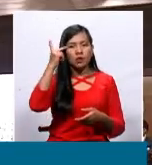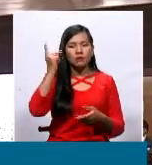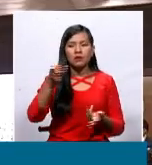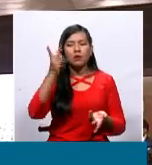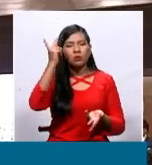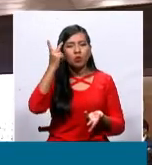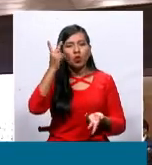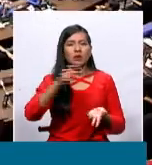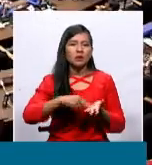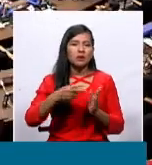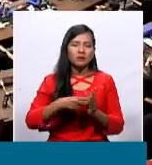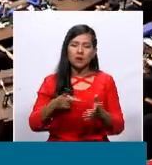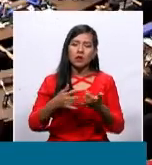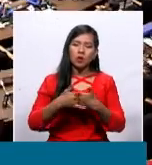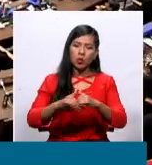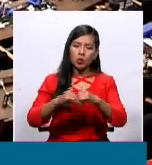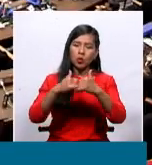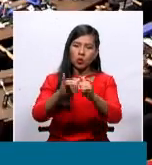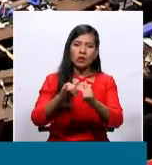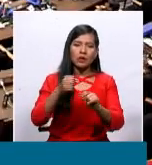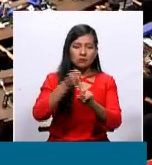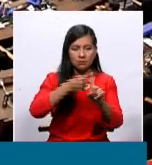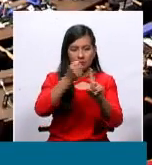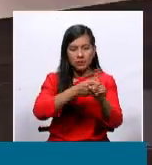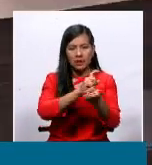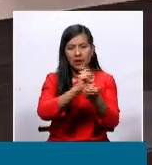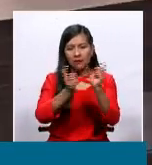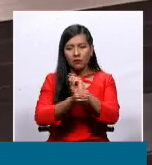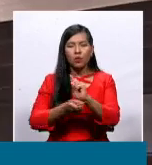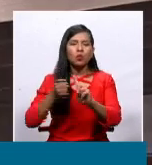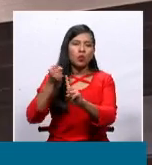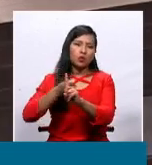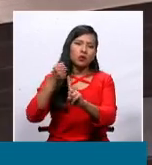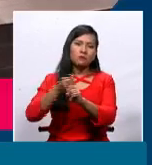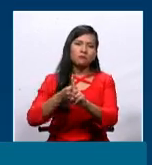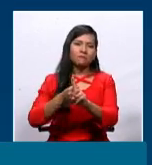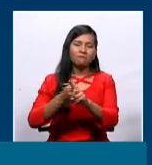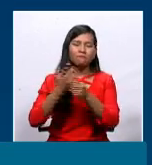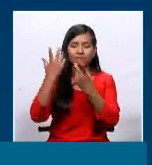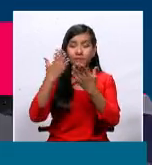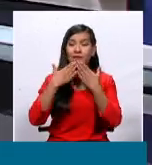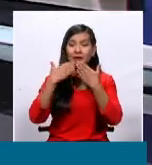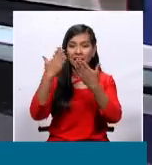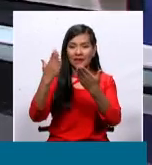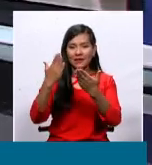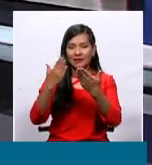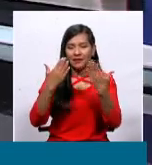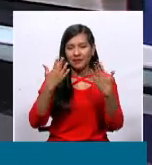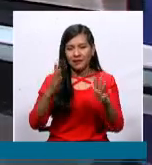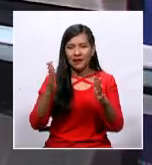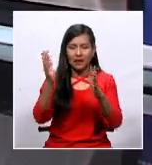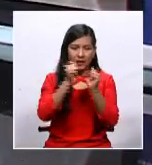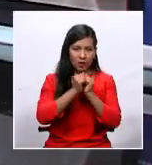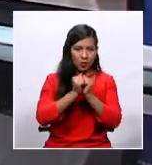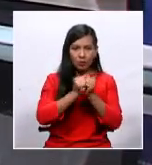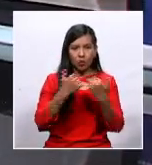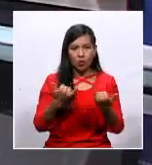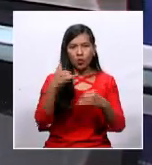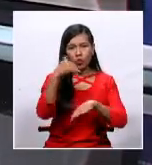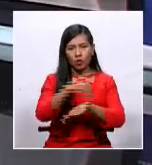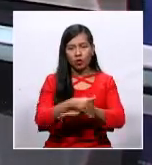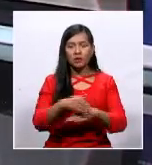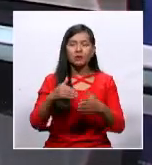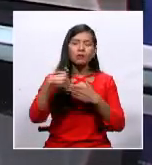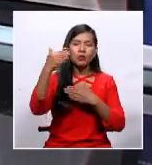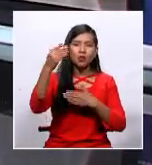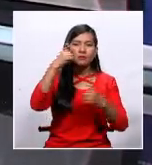eso, es constante transformación y lucha, ¿no? Bien, Marcelo, muchísimas gracias por habernos acompañado esta noche. Que sea hasta una